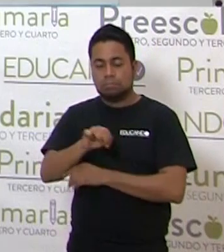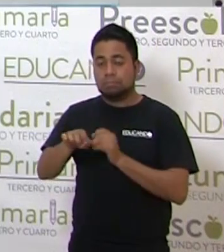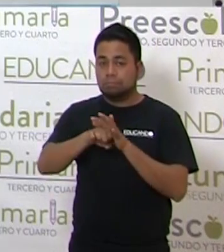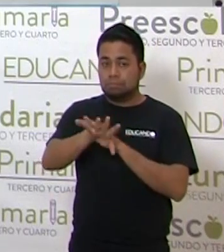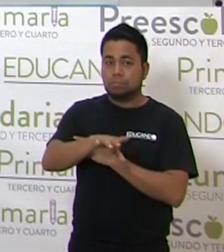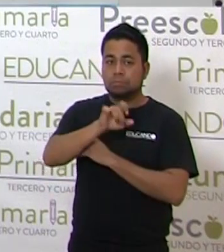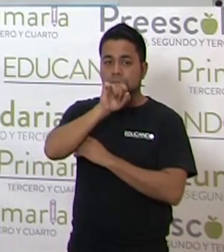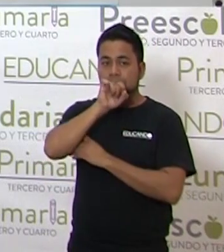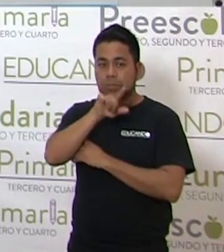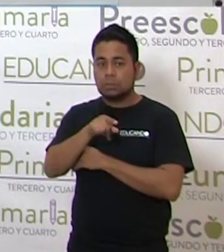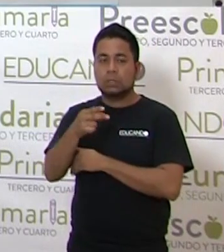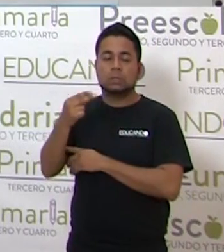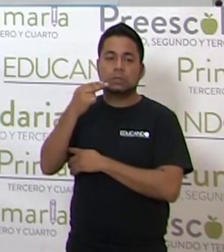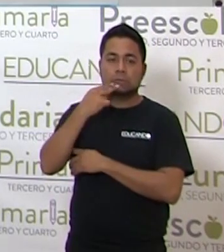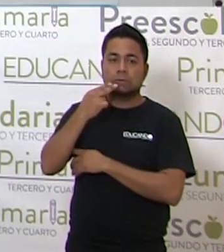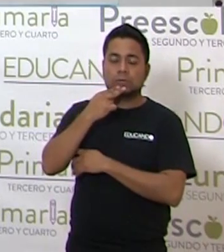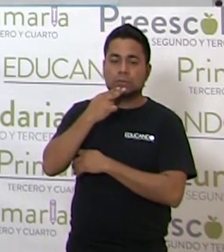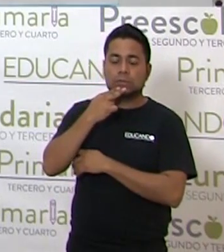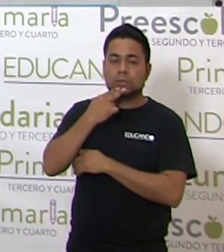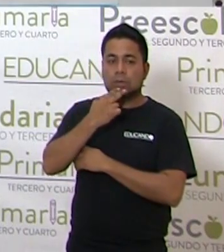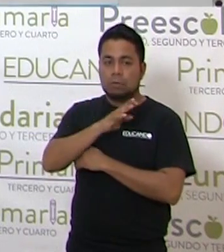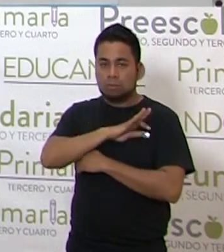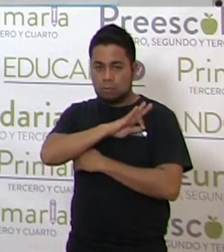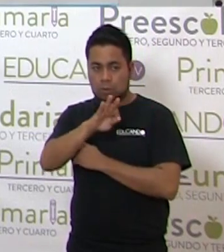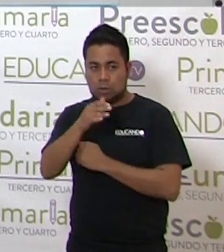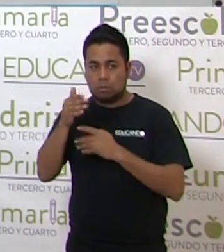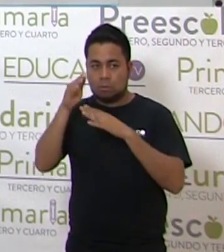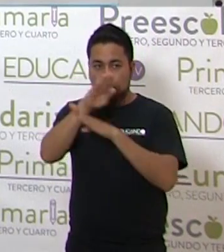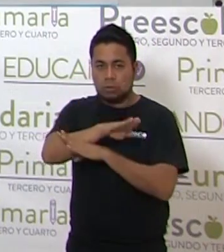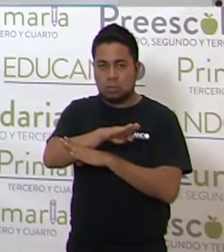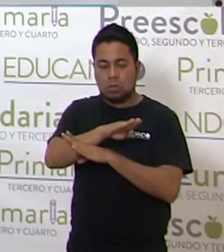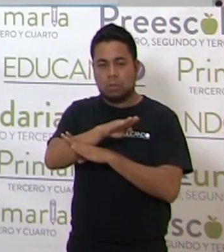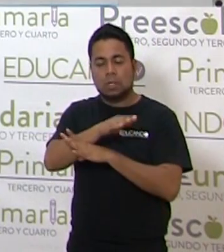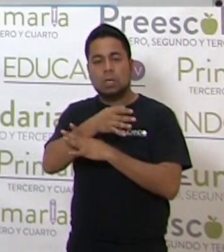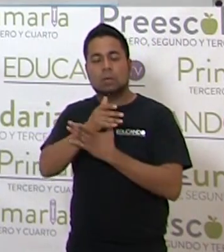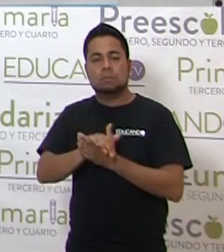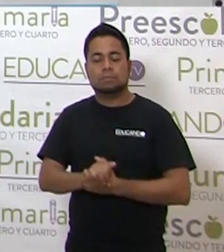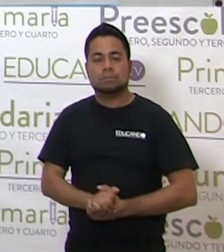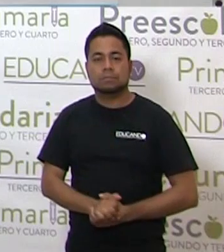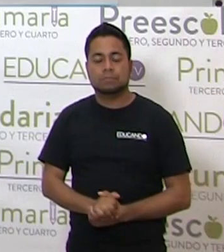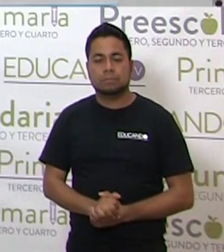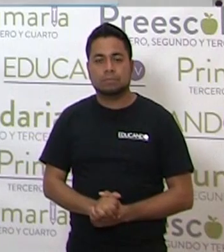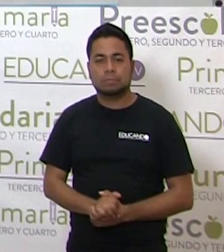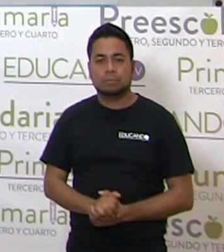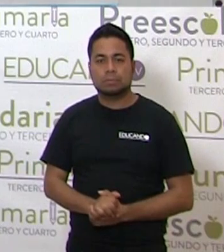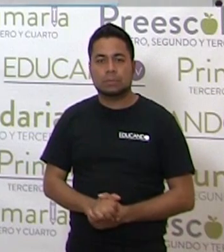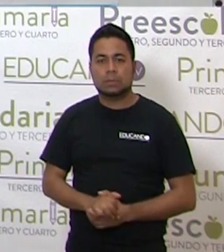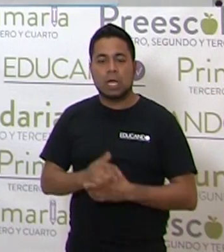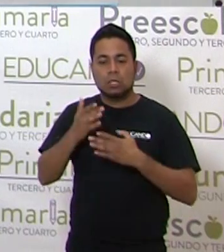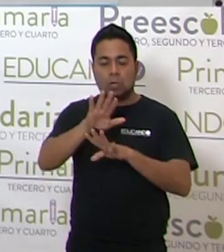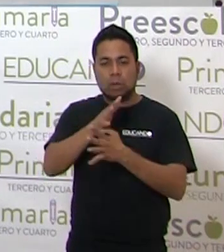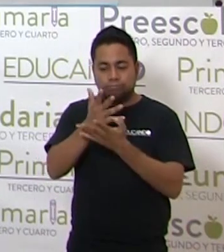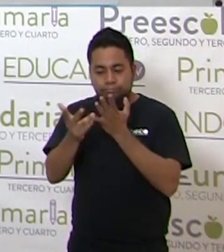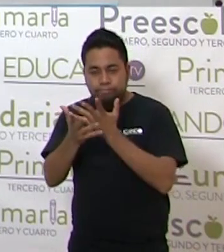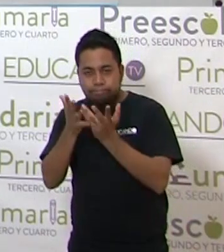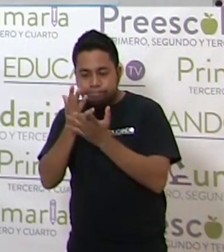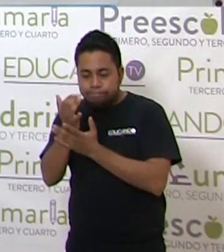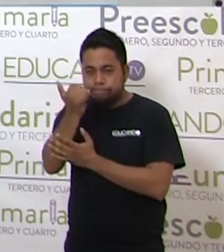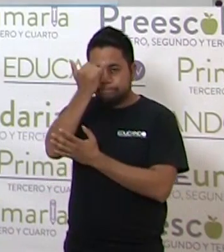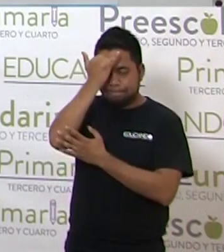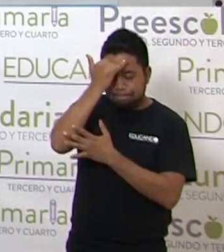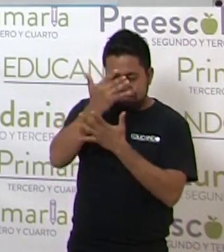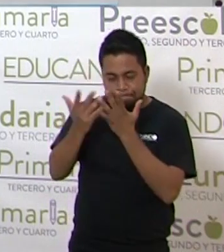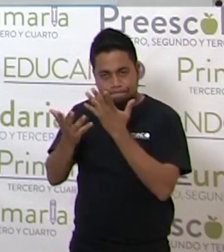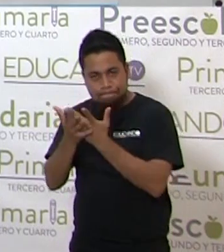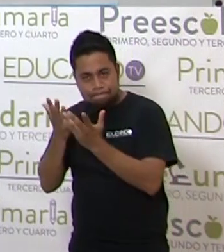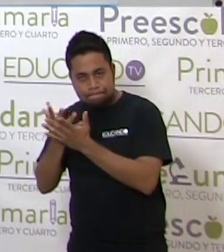puede utilizar en el ámbito de producción ganadera. También